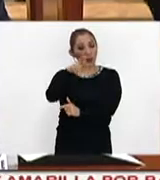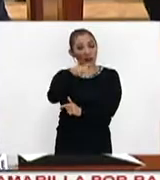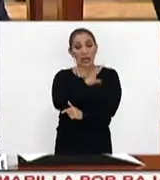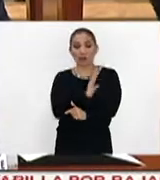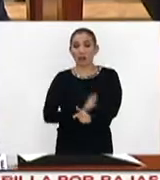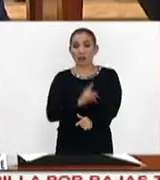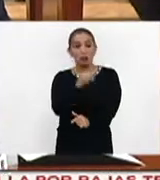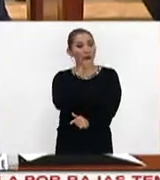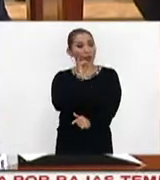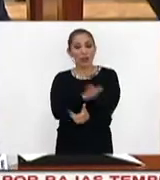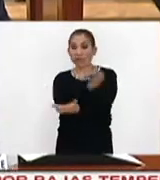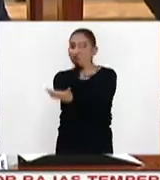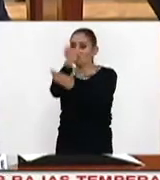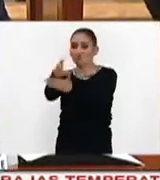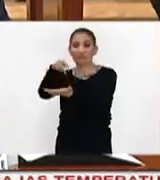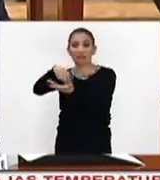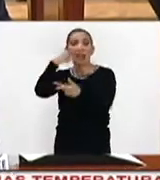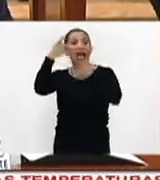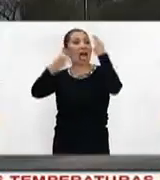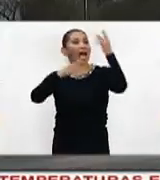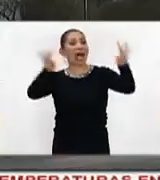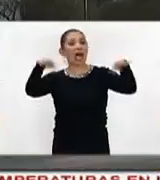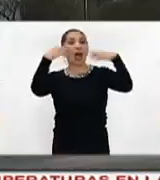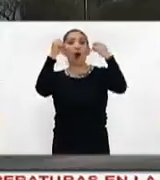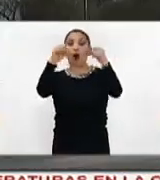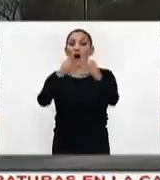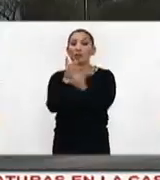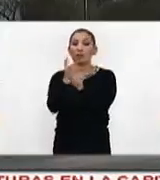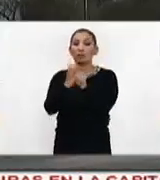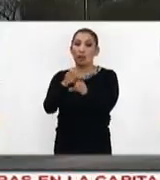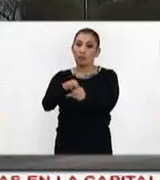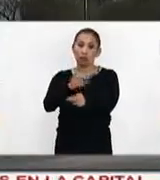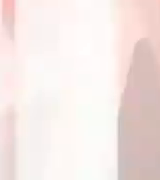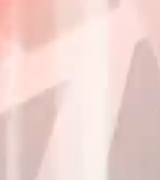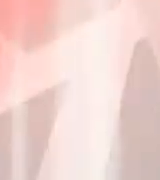no podrán hacer actos públicos ni invitar al voto.